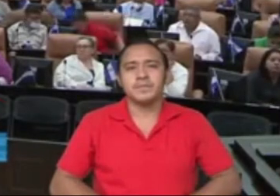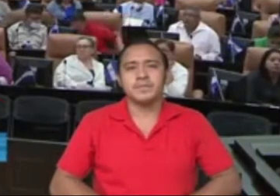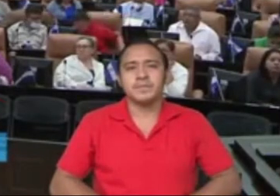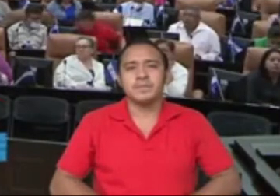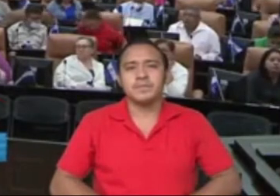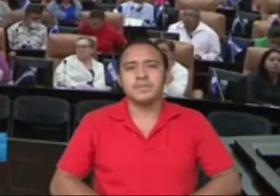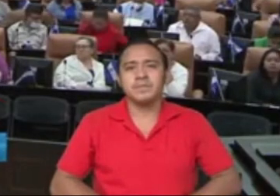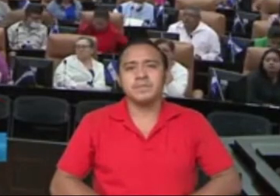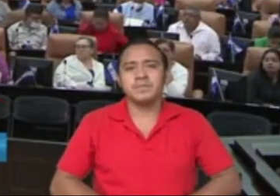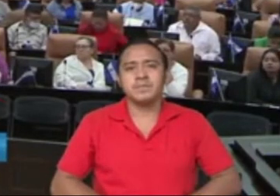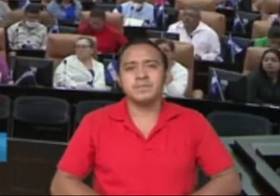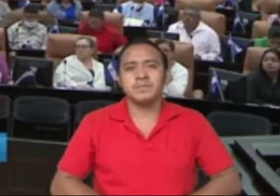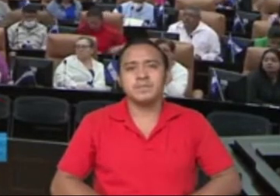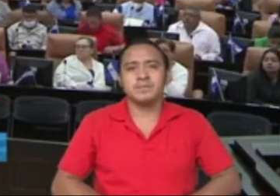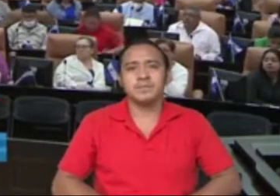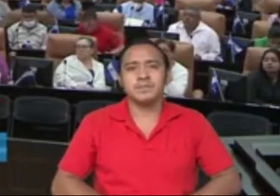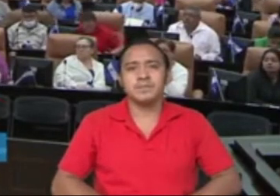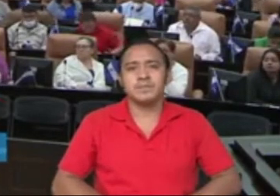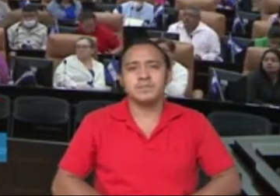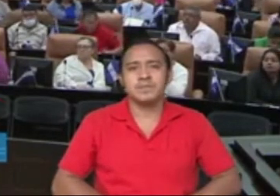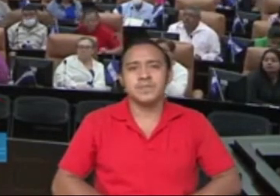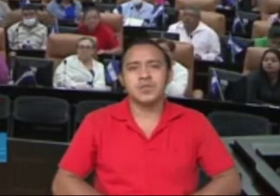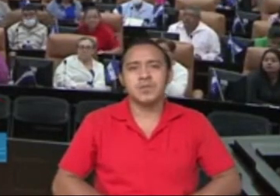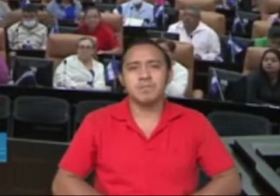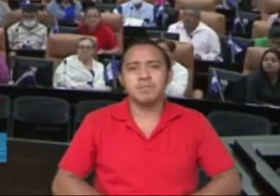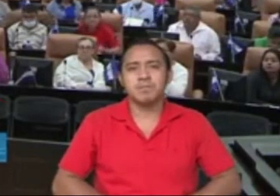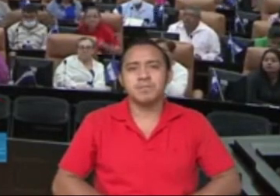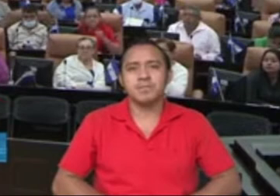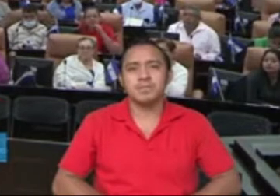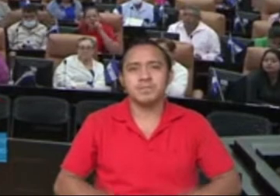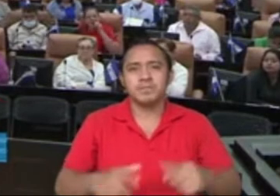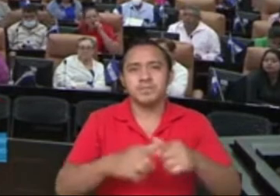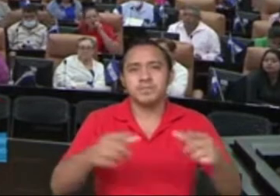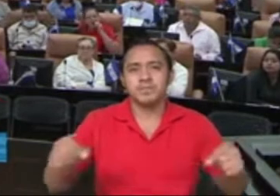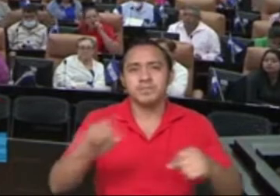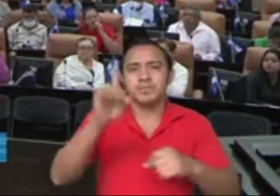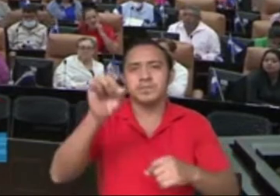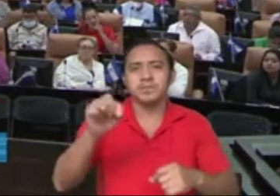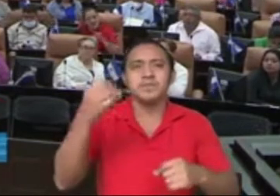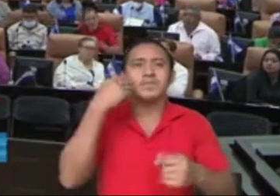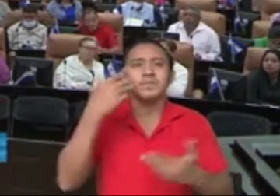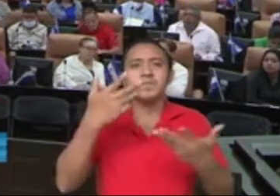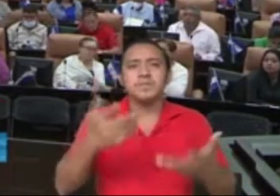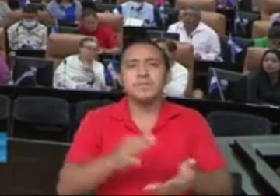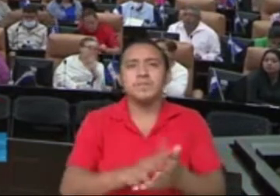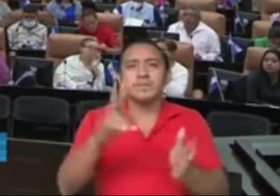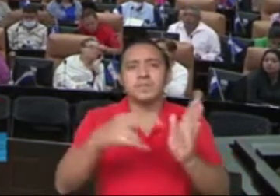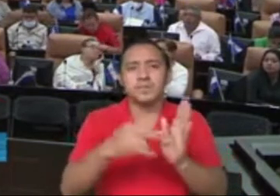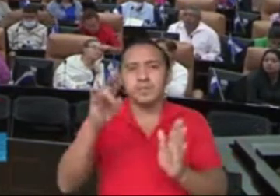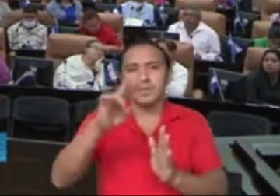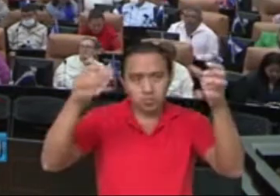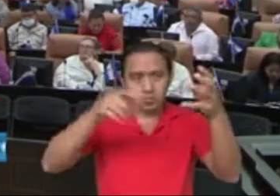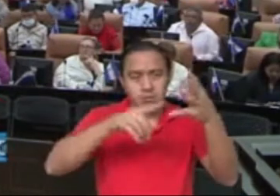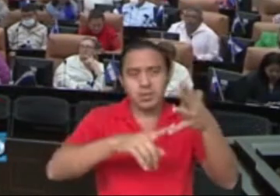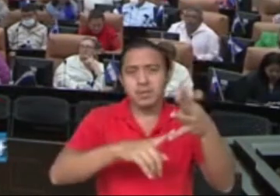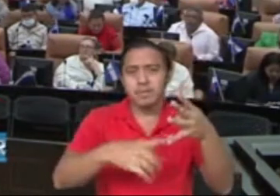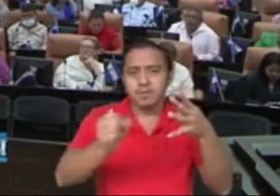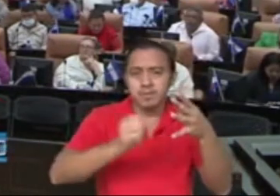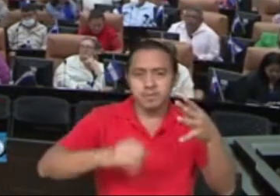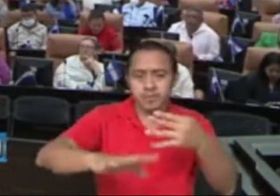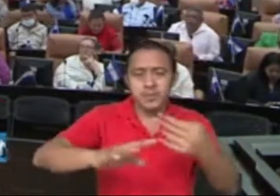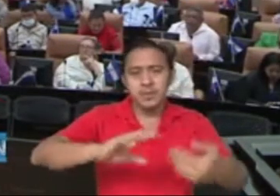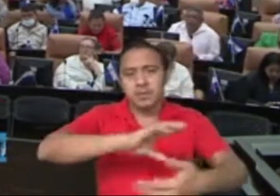Este martes fueron presentadas en el Parlamento Nacional alrededor de unas 4 iniciativas de reformas a las